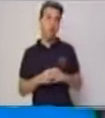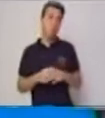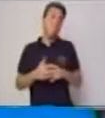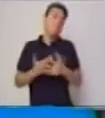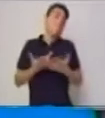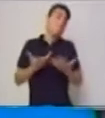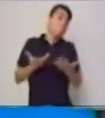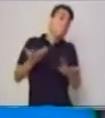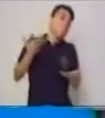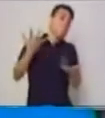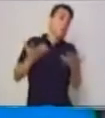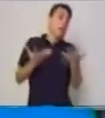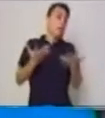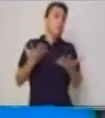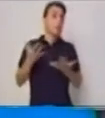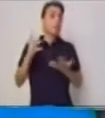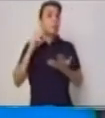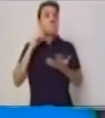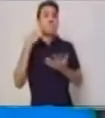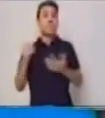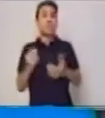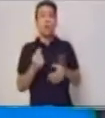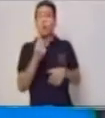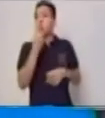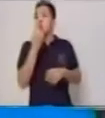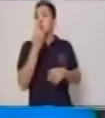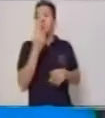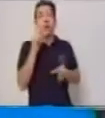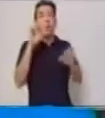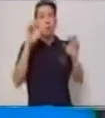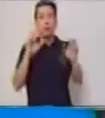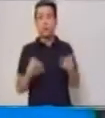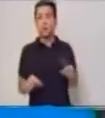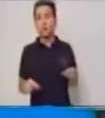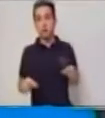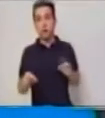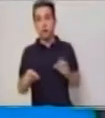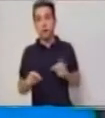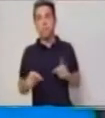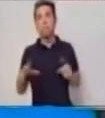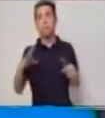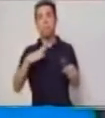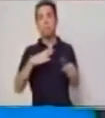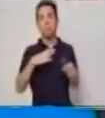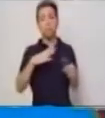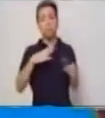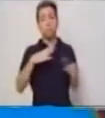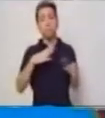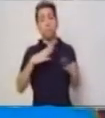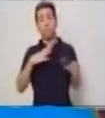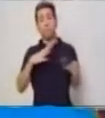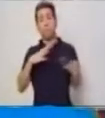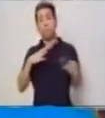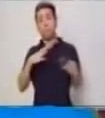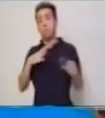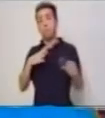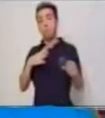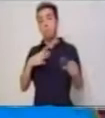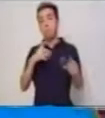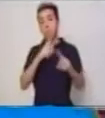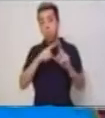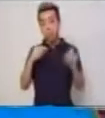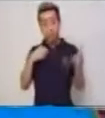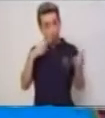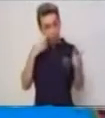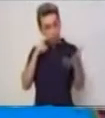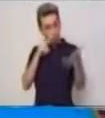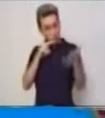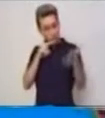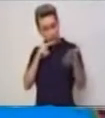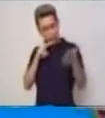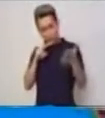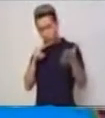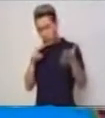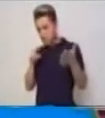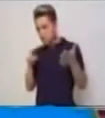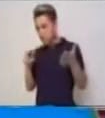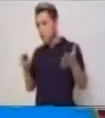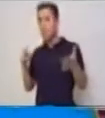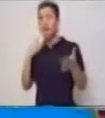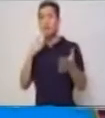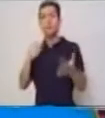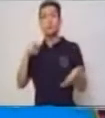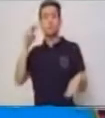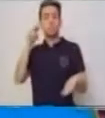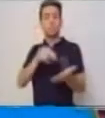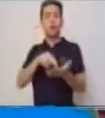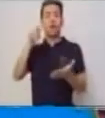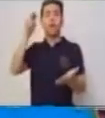ser, porque solamente hay una persona. Pero si sigo leyendo, yo observo que ella salta